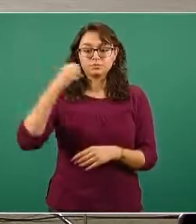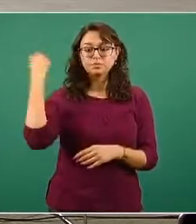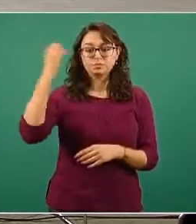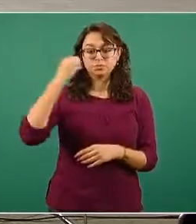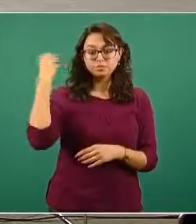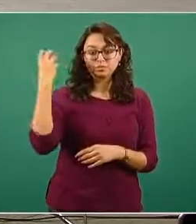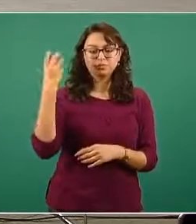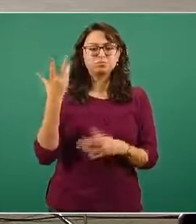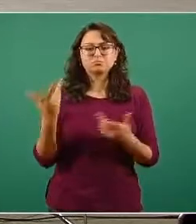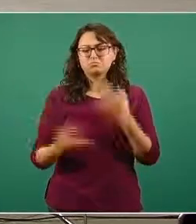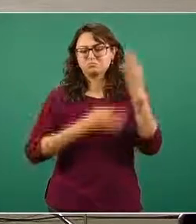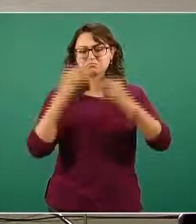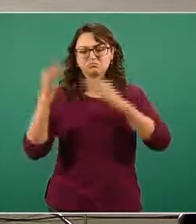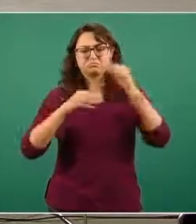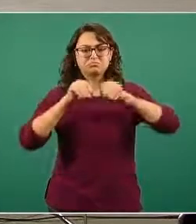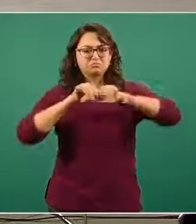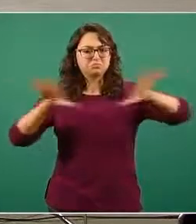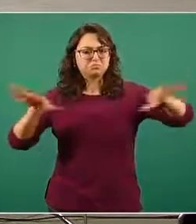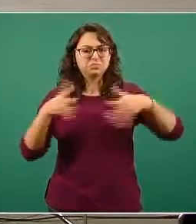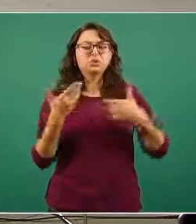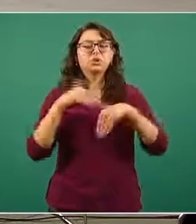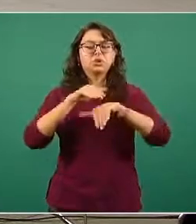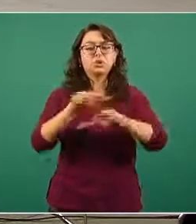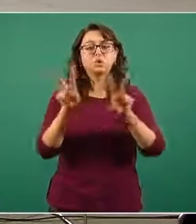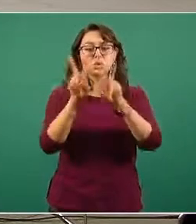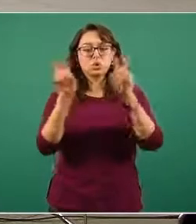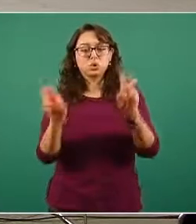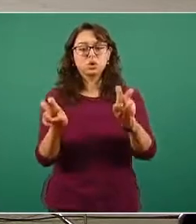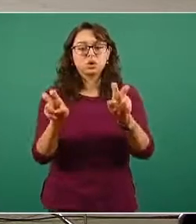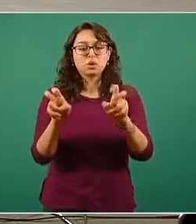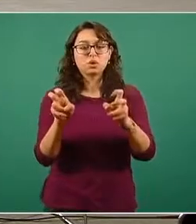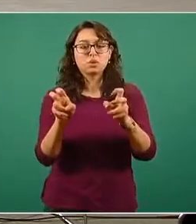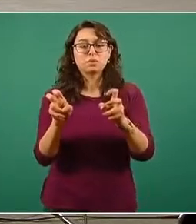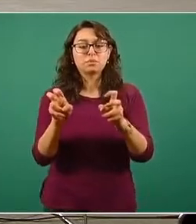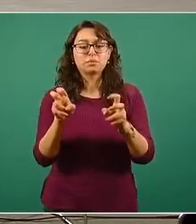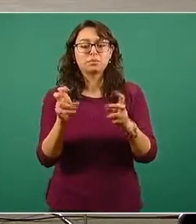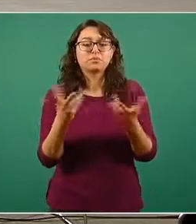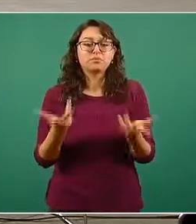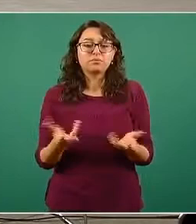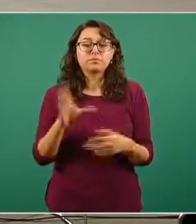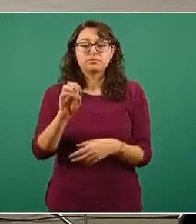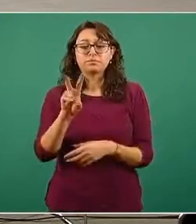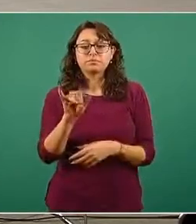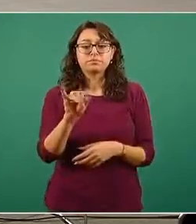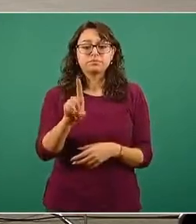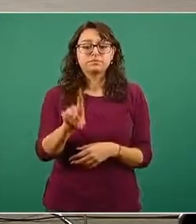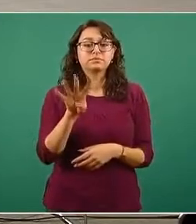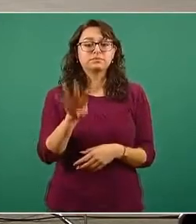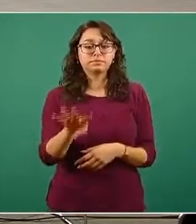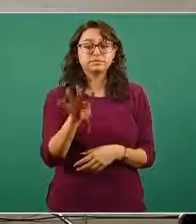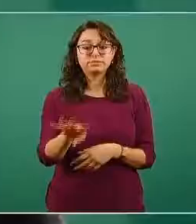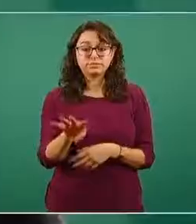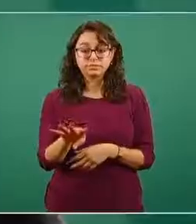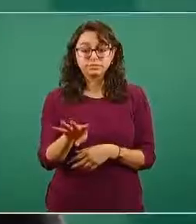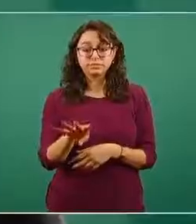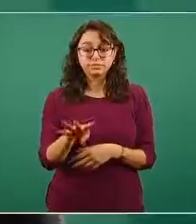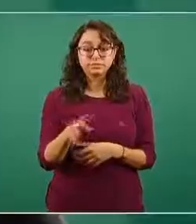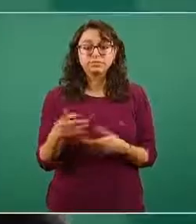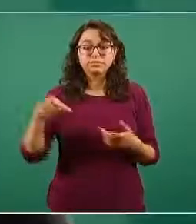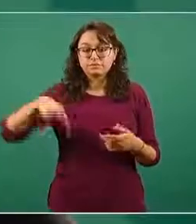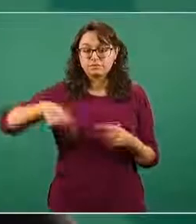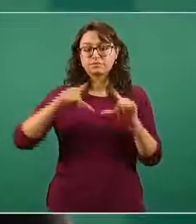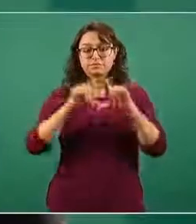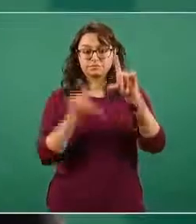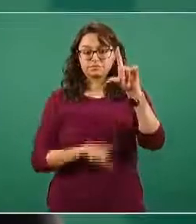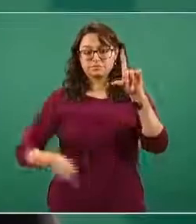conferencia de prensa en relación a el comportamiento de COVID-19 en la República